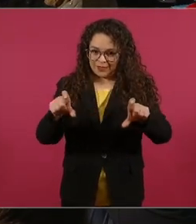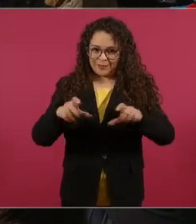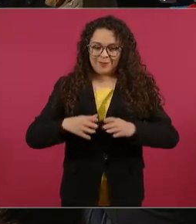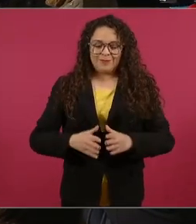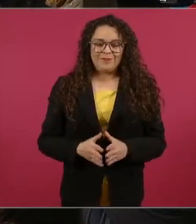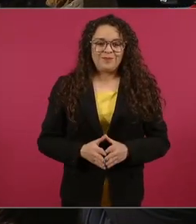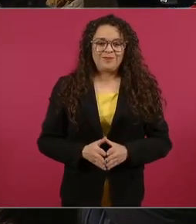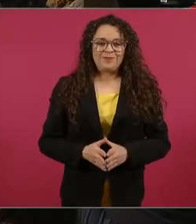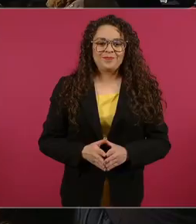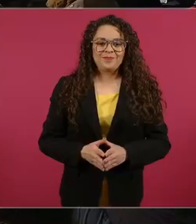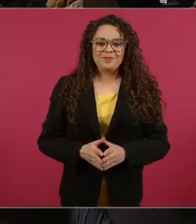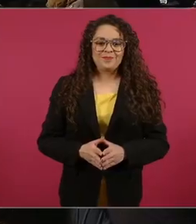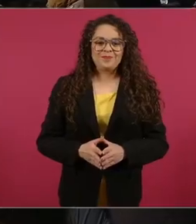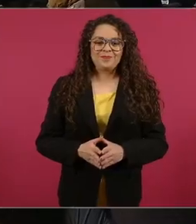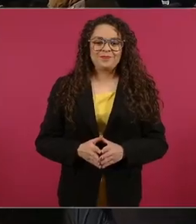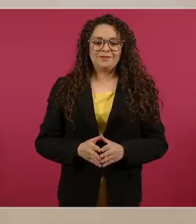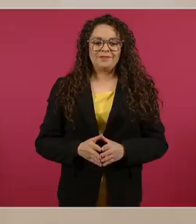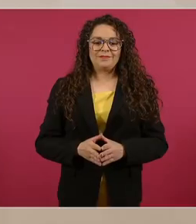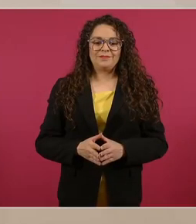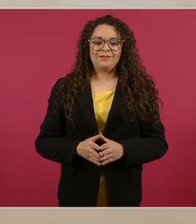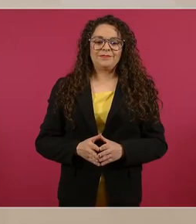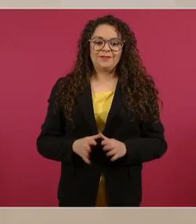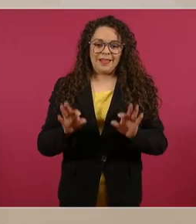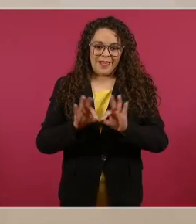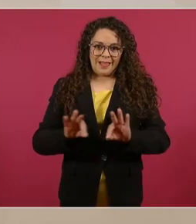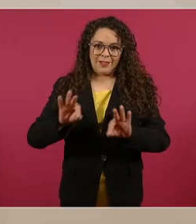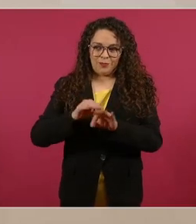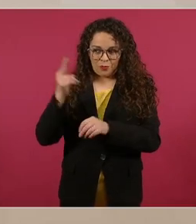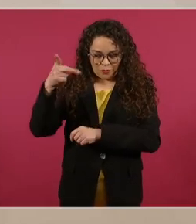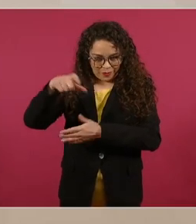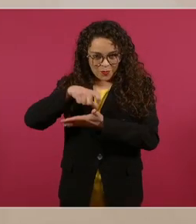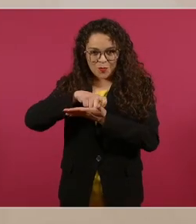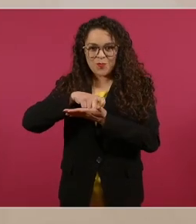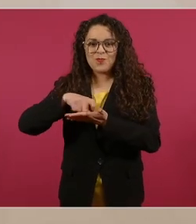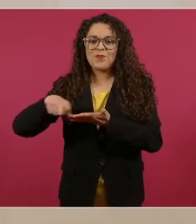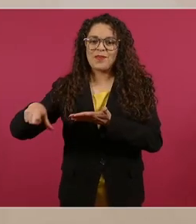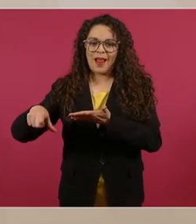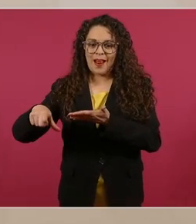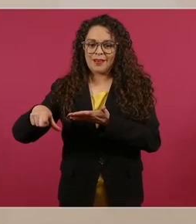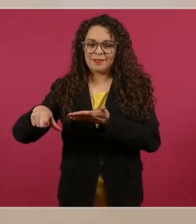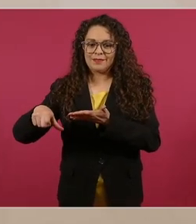no lo van a adquirir. Pero a ver qué te mande.